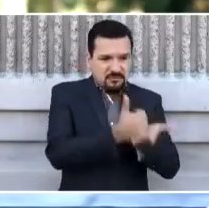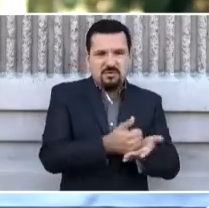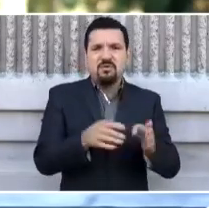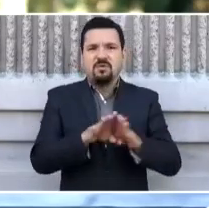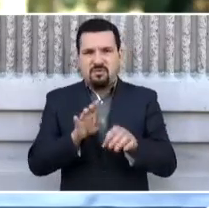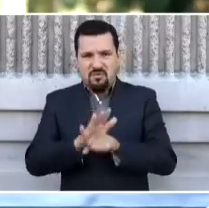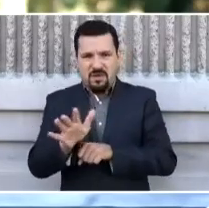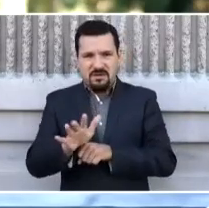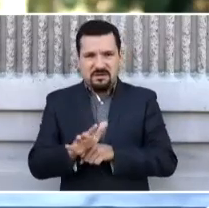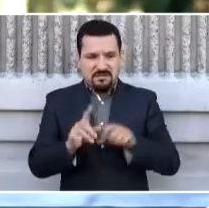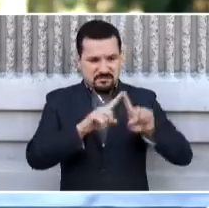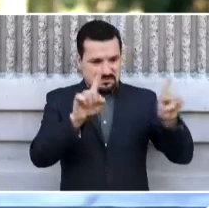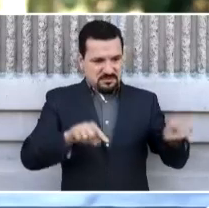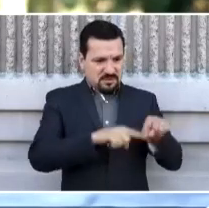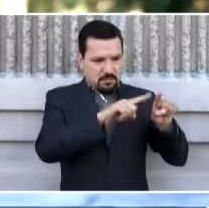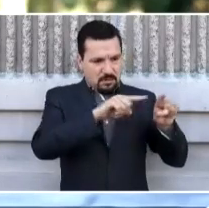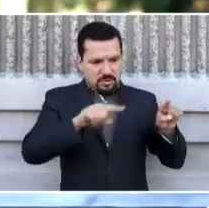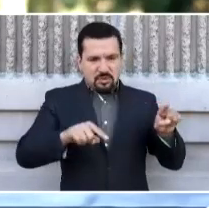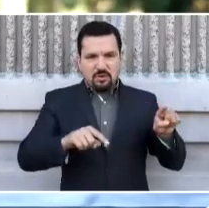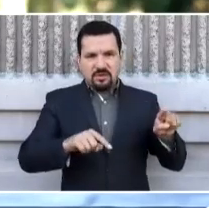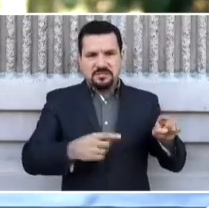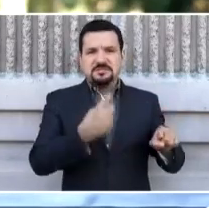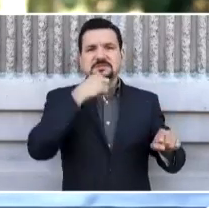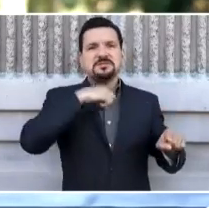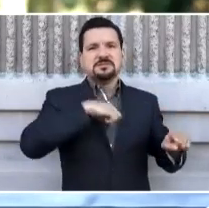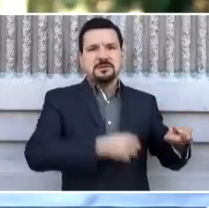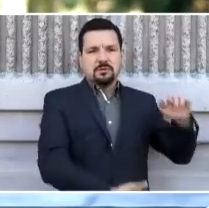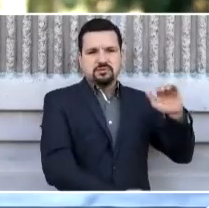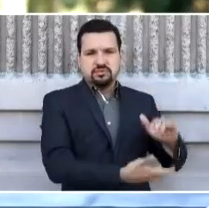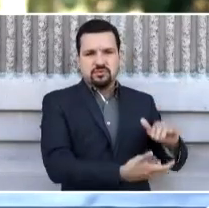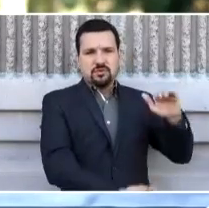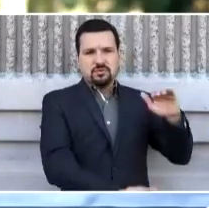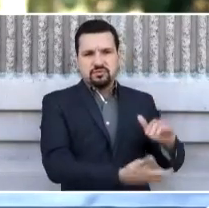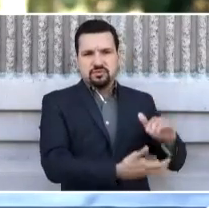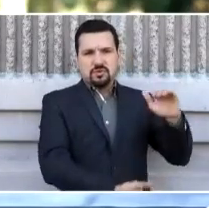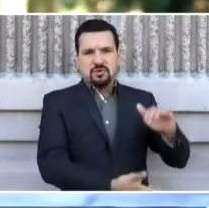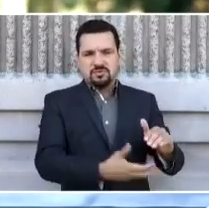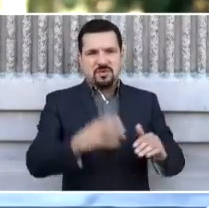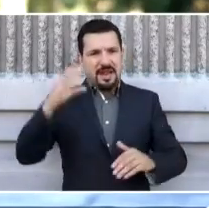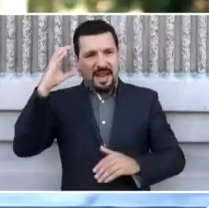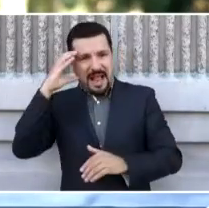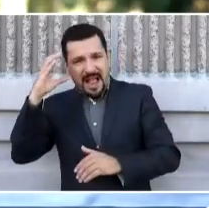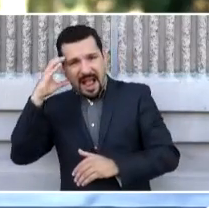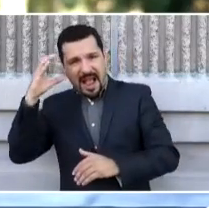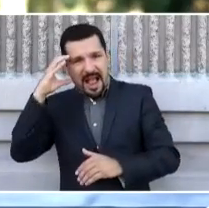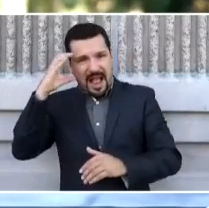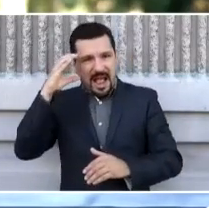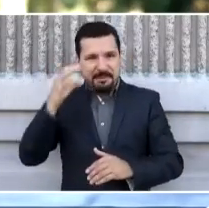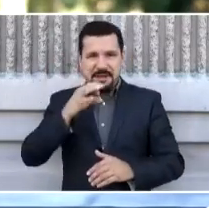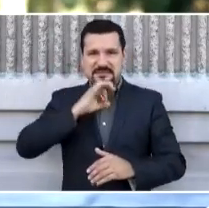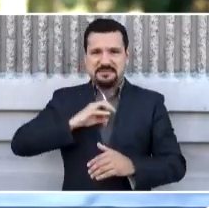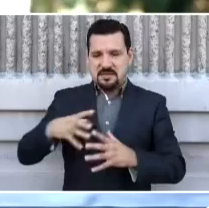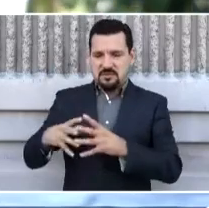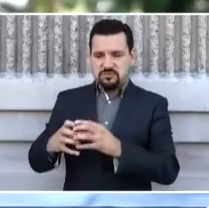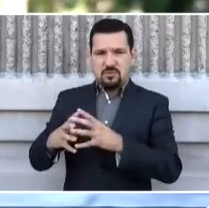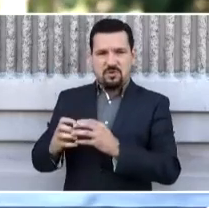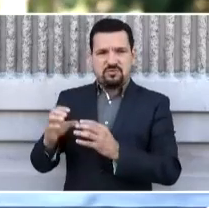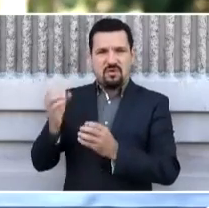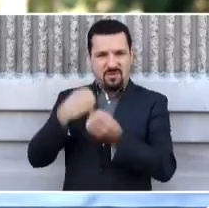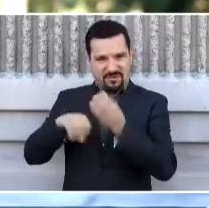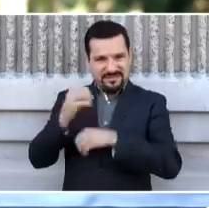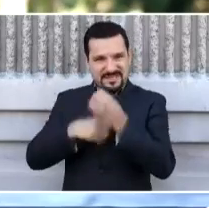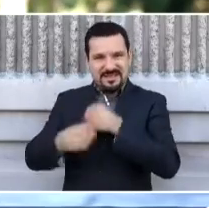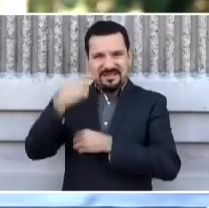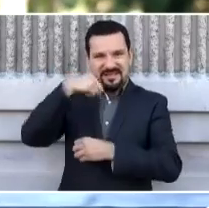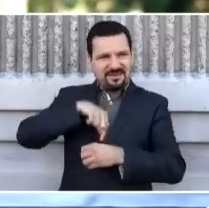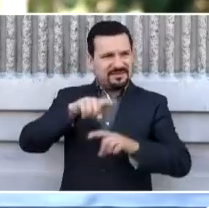son los monitores, los ventiladores, camas, oxímetros y todo el equipo de protección personal, que